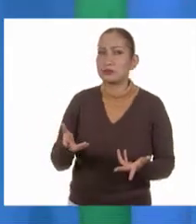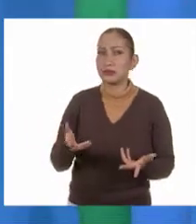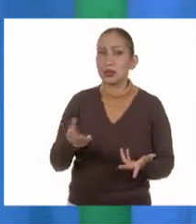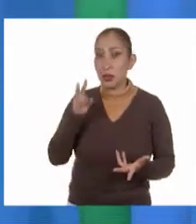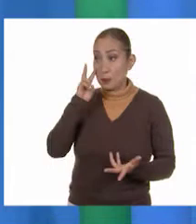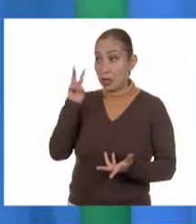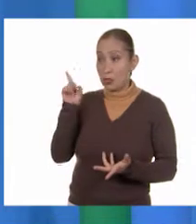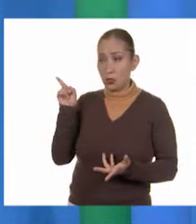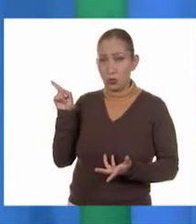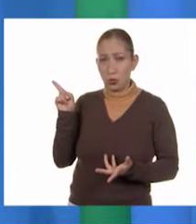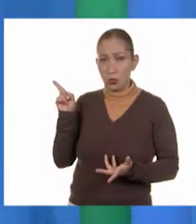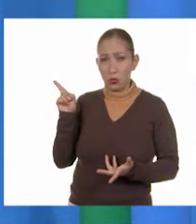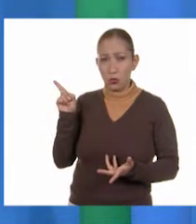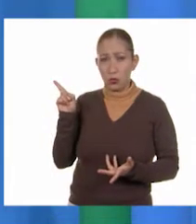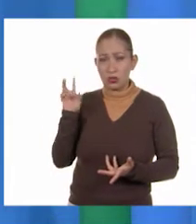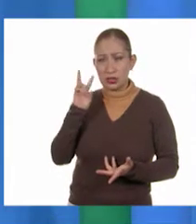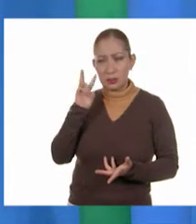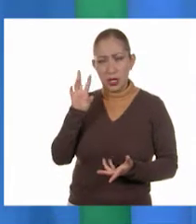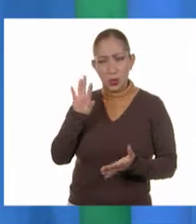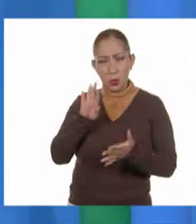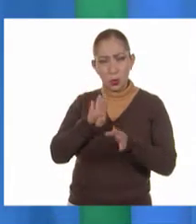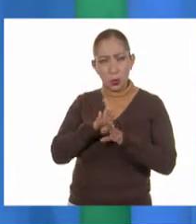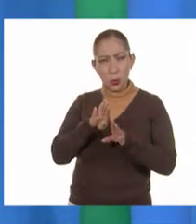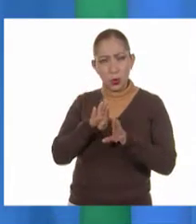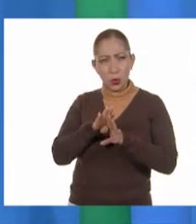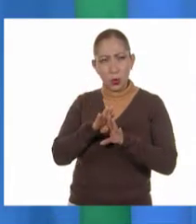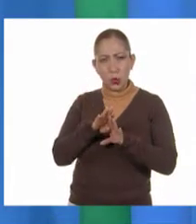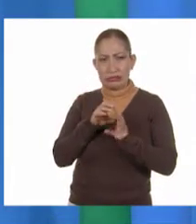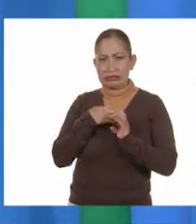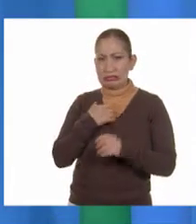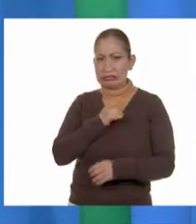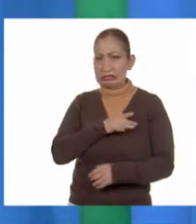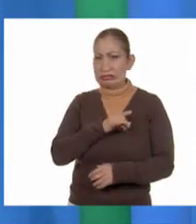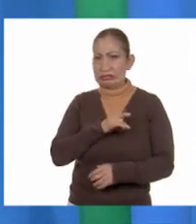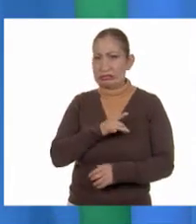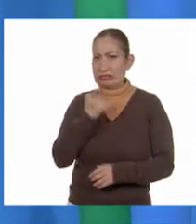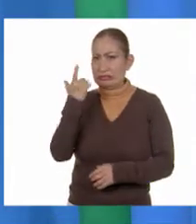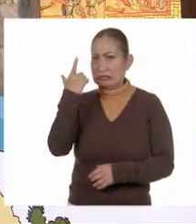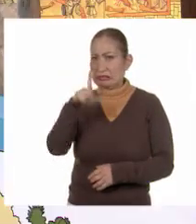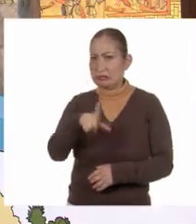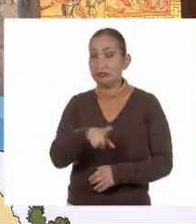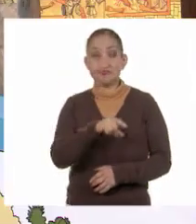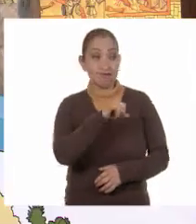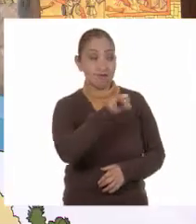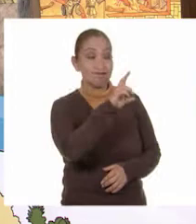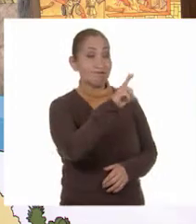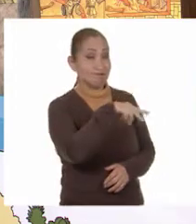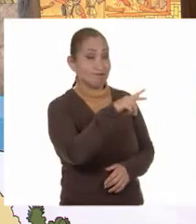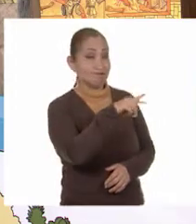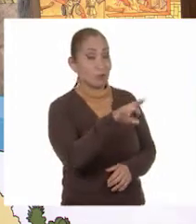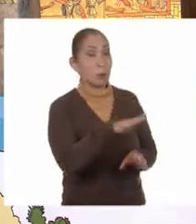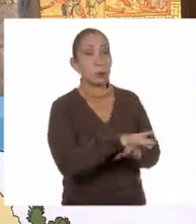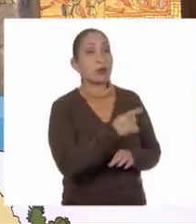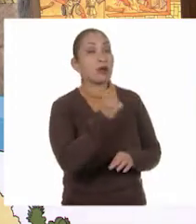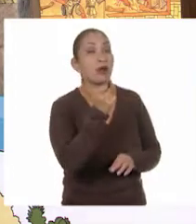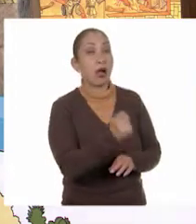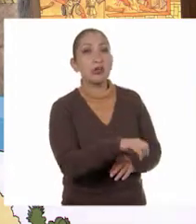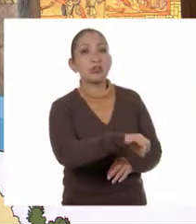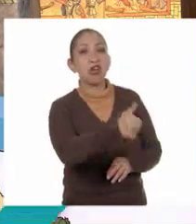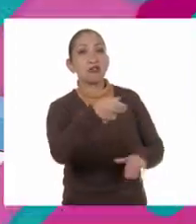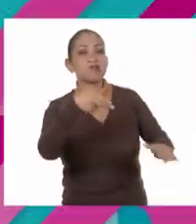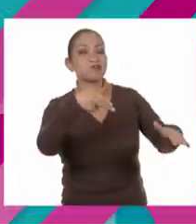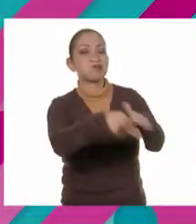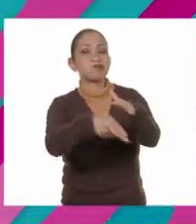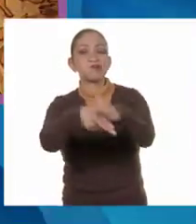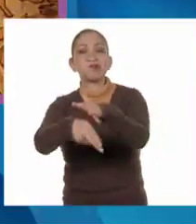la imagen, creo que se ve un poco terrorífica, ¿no? Y tienes la razón, es porque se trata de otra